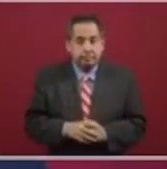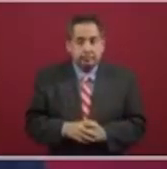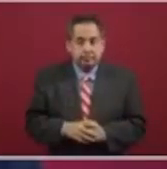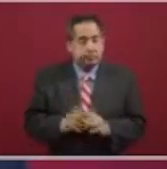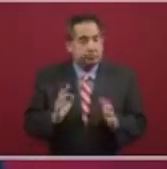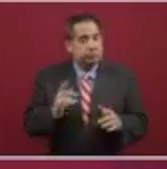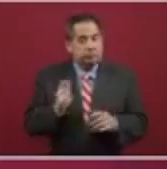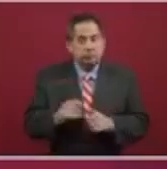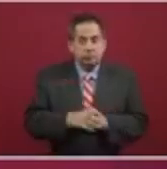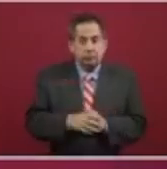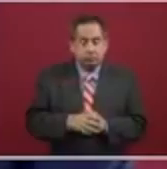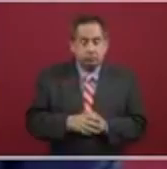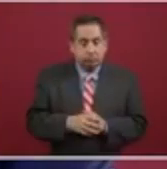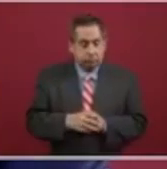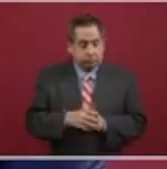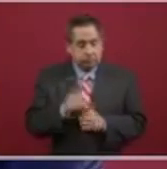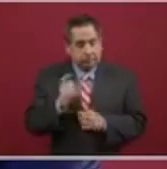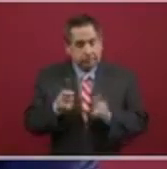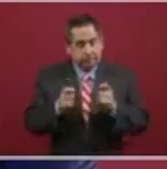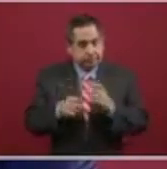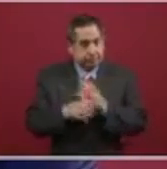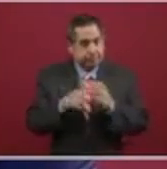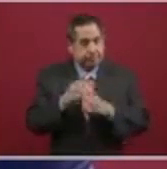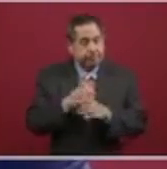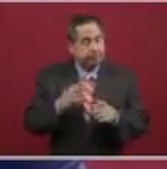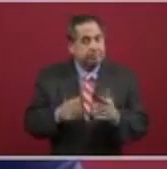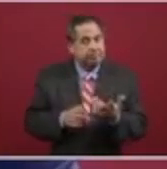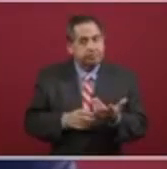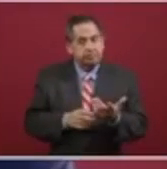Ya hay cosas que